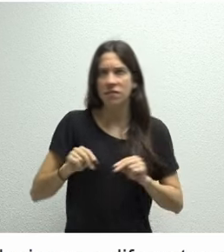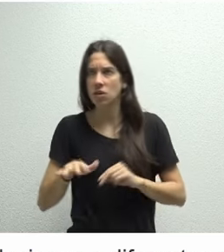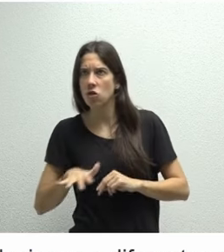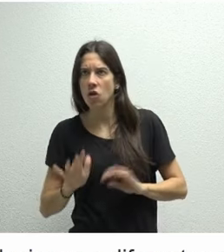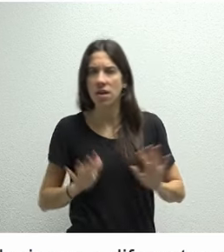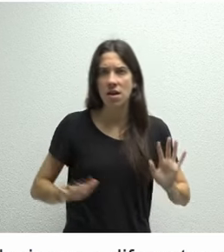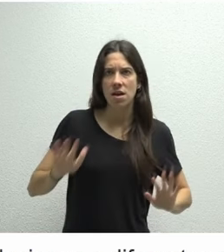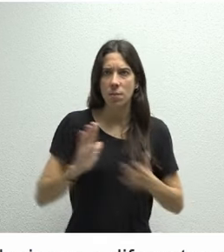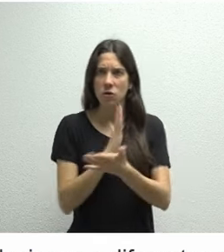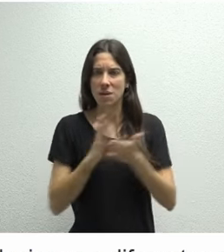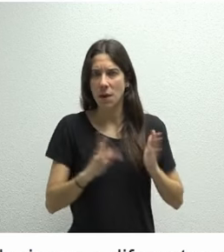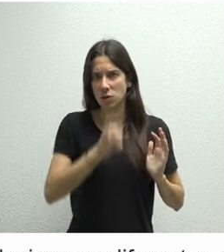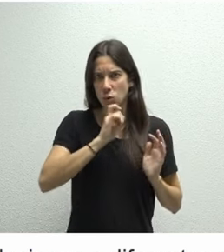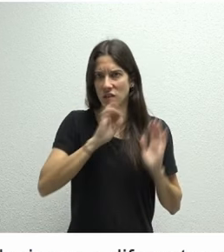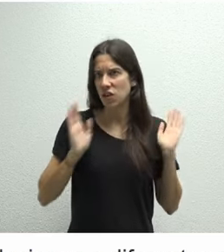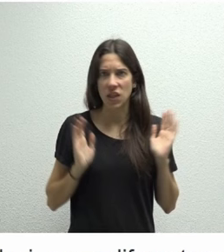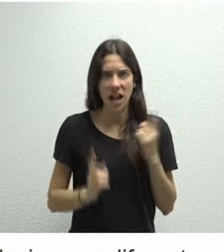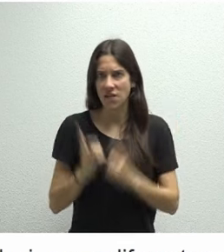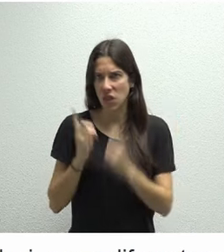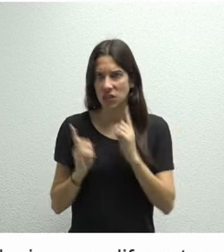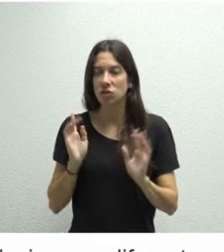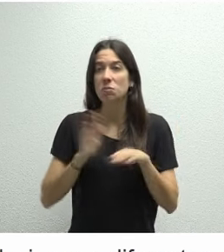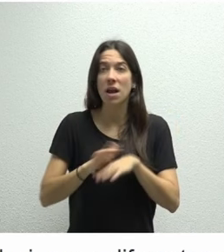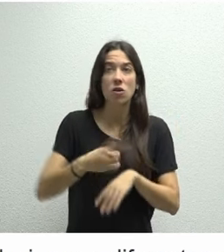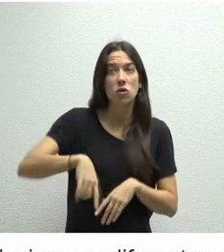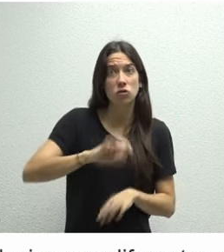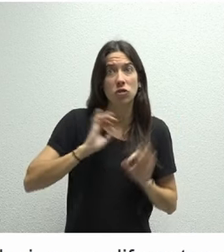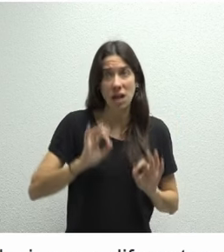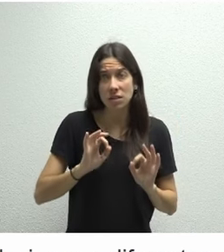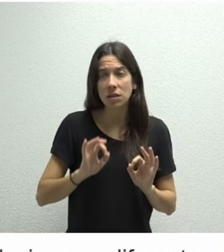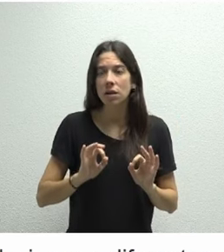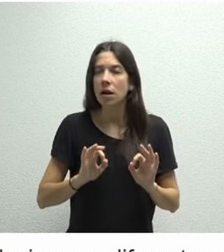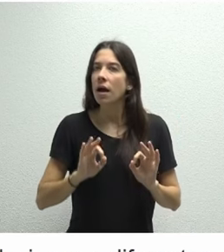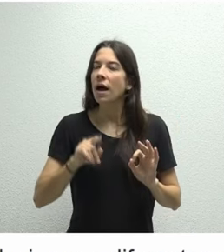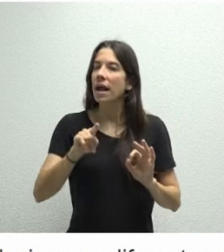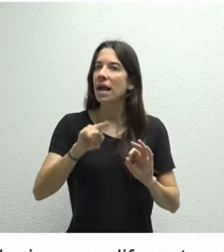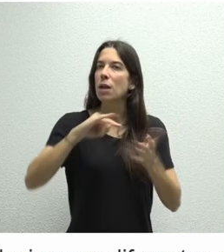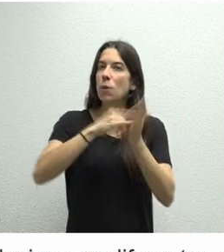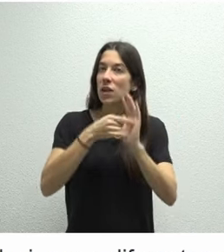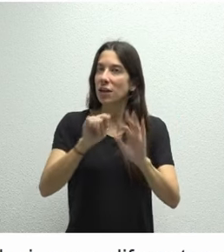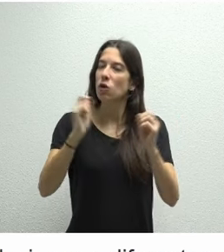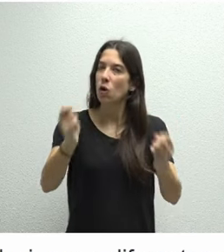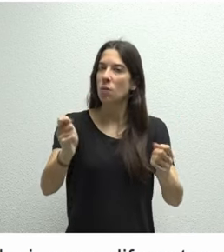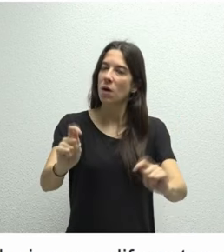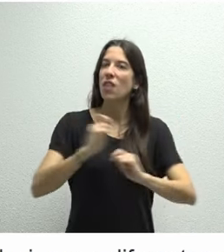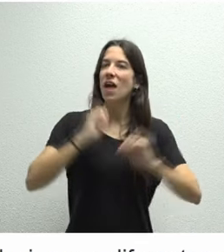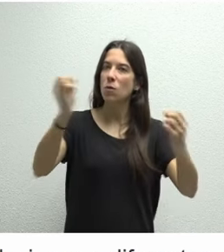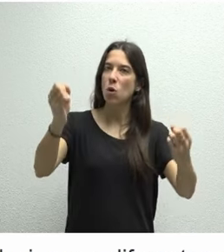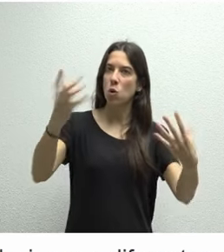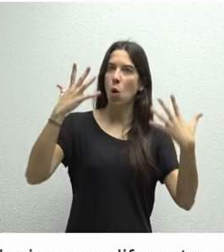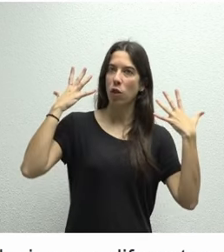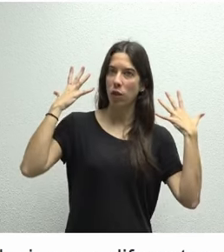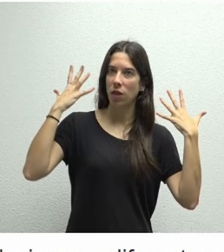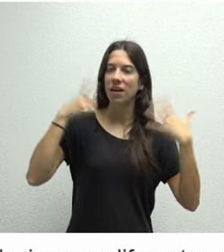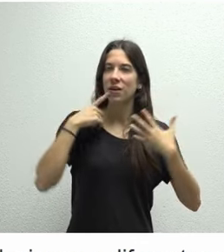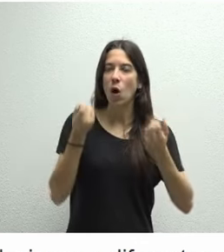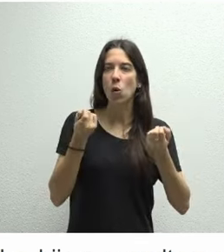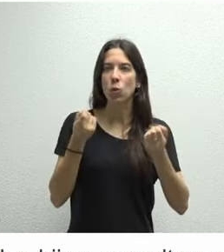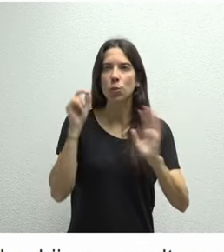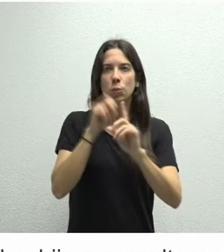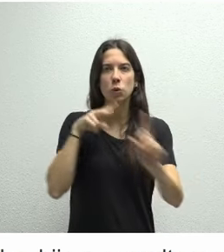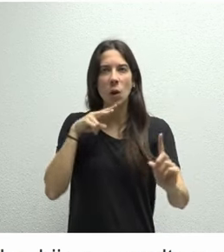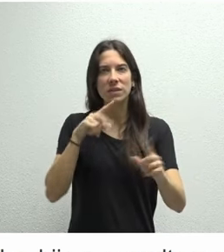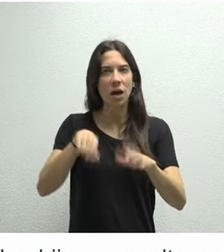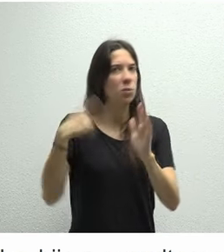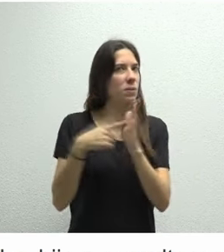nosotras esto eh nos iluminó o nos abrió completamente una una visión diferente a la hora de poder